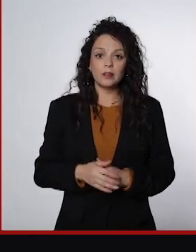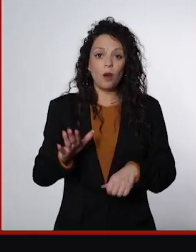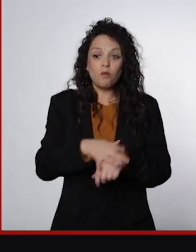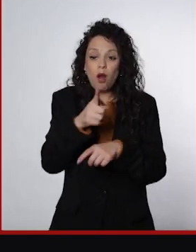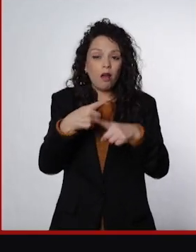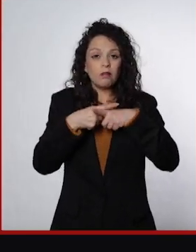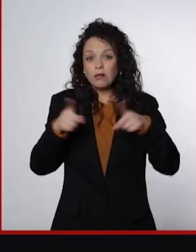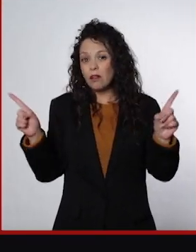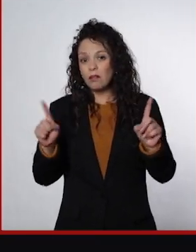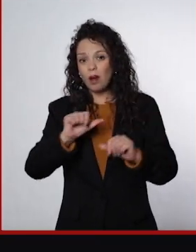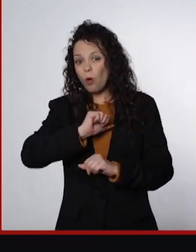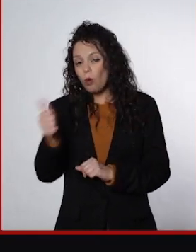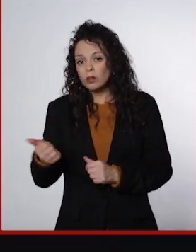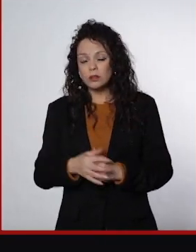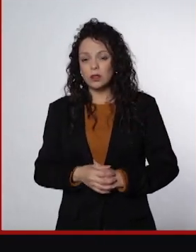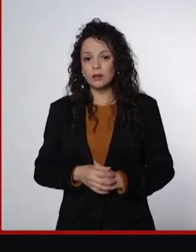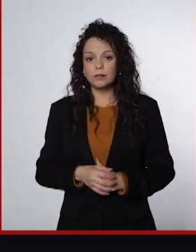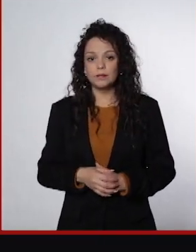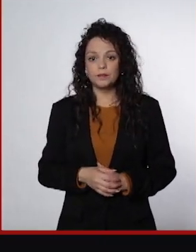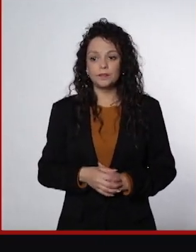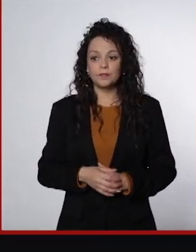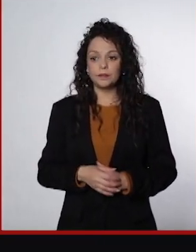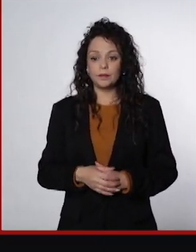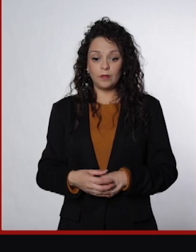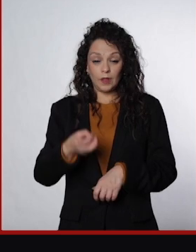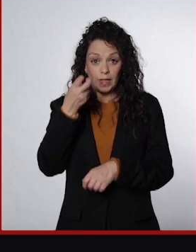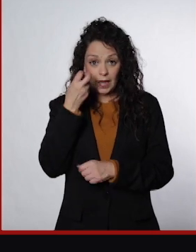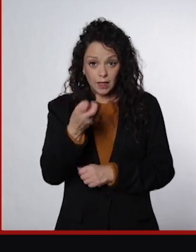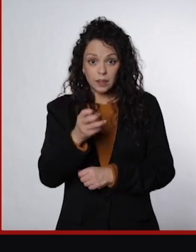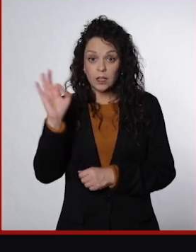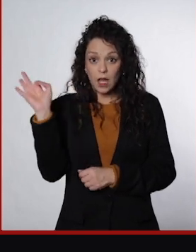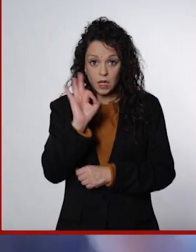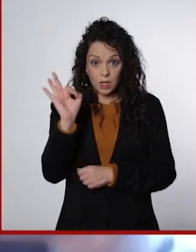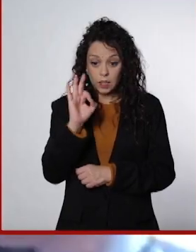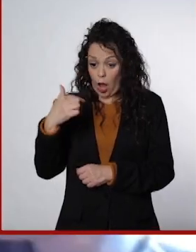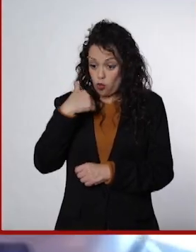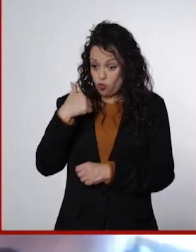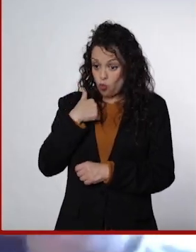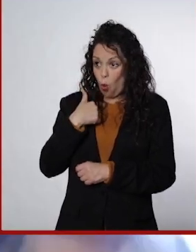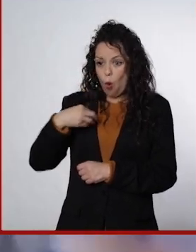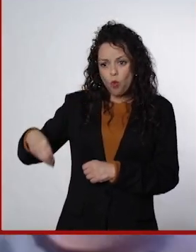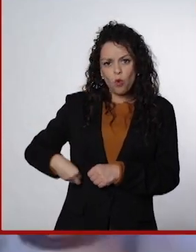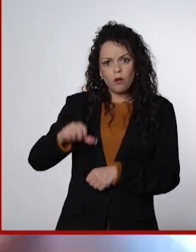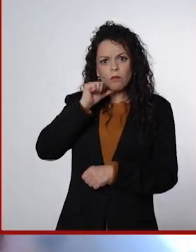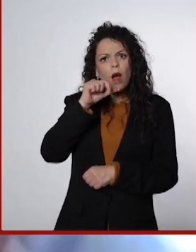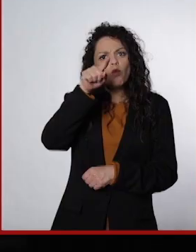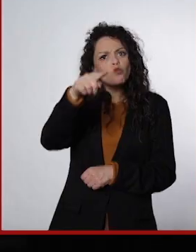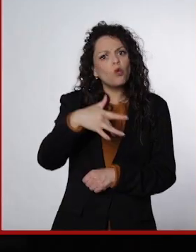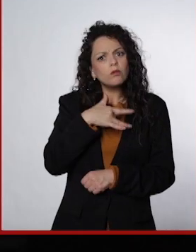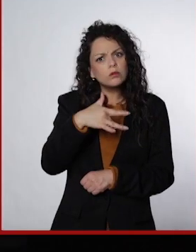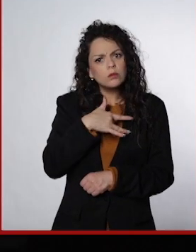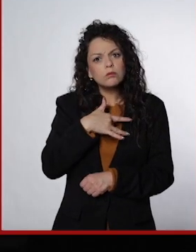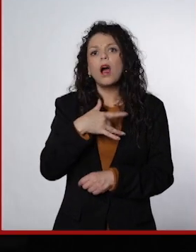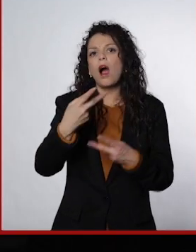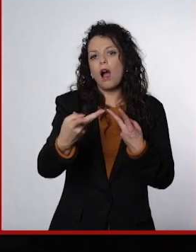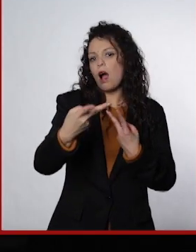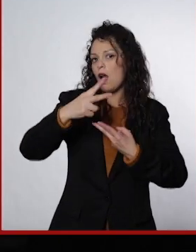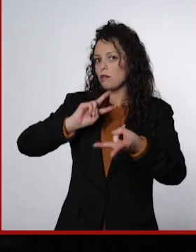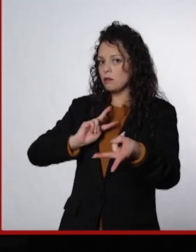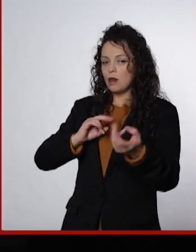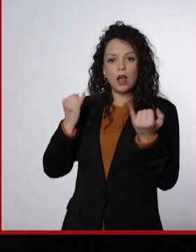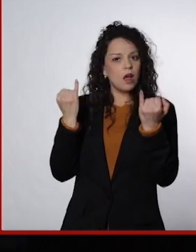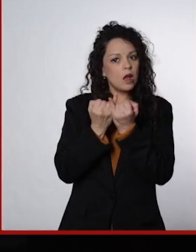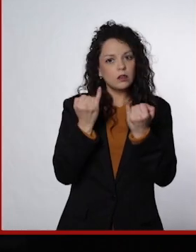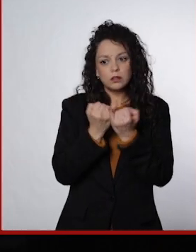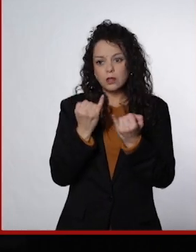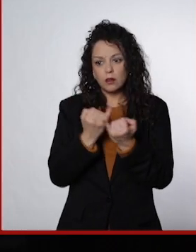partida. Y desde ahí, si yo no soy el causante de lo que tú sientes, tampoco yo soy el causante de lo que tú sientes. Es lo que te iba a decir, es como